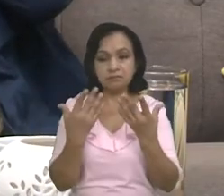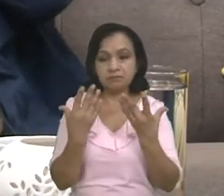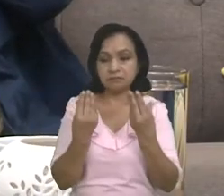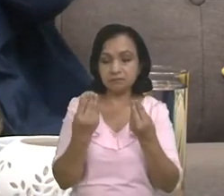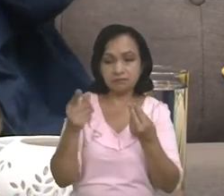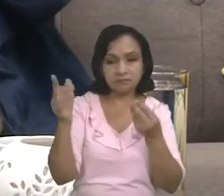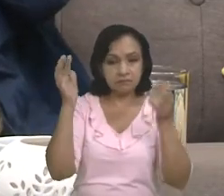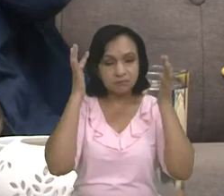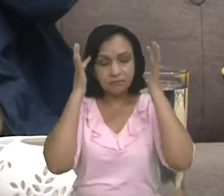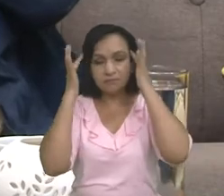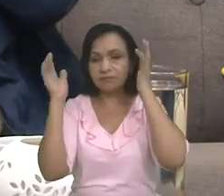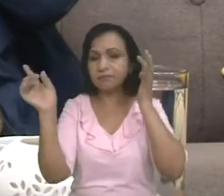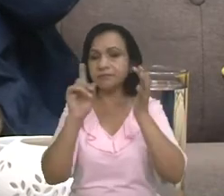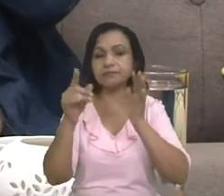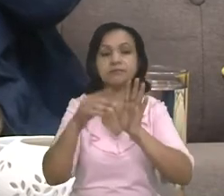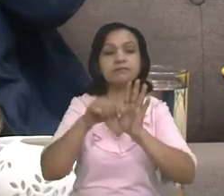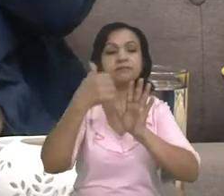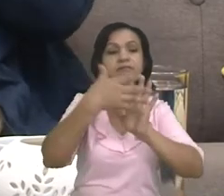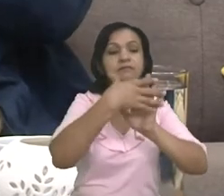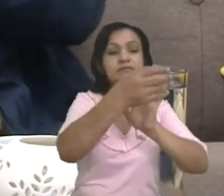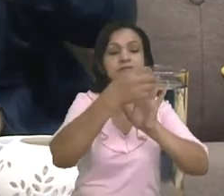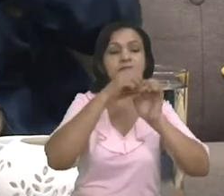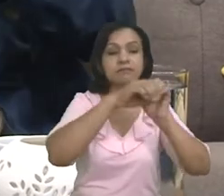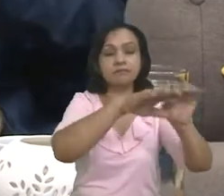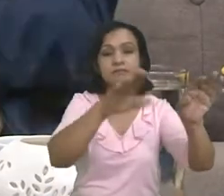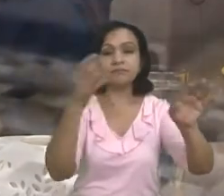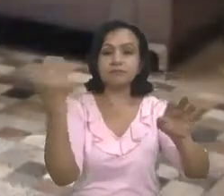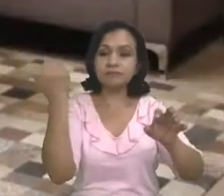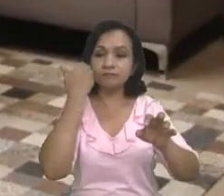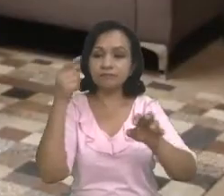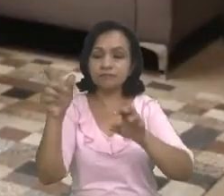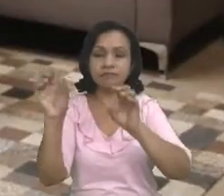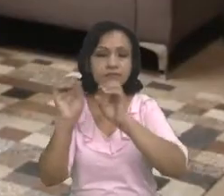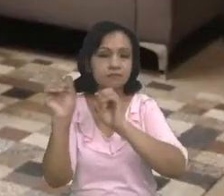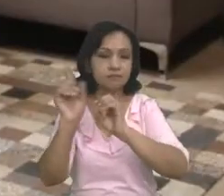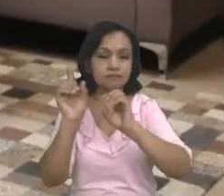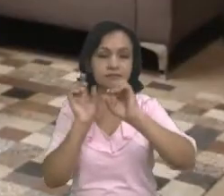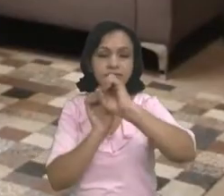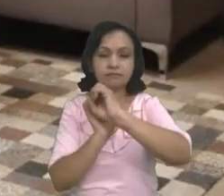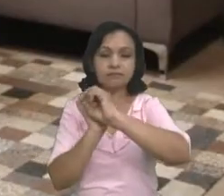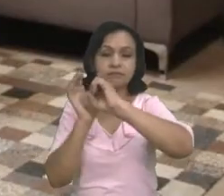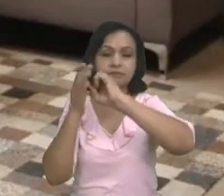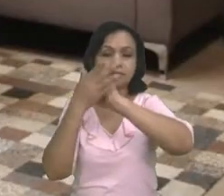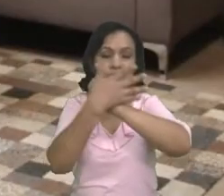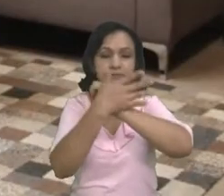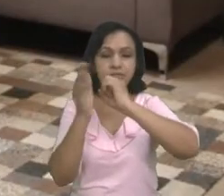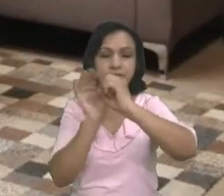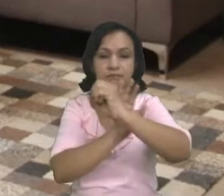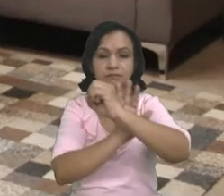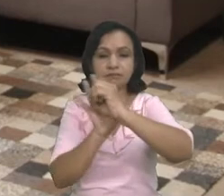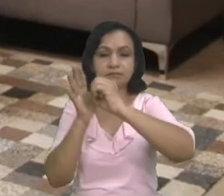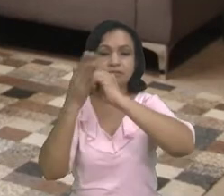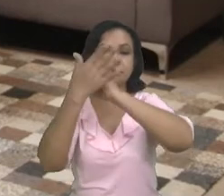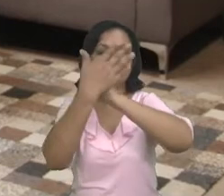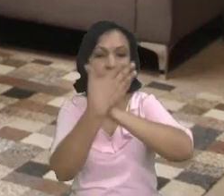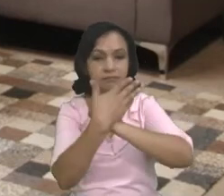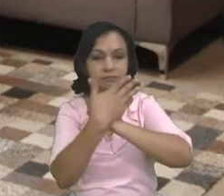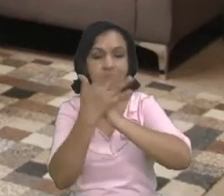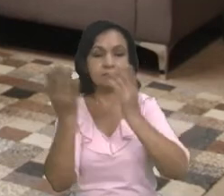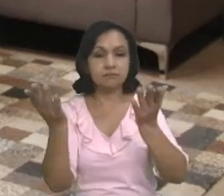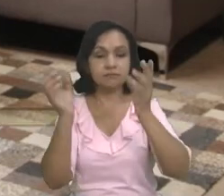que va a transmitir a nadie ninguna enfermedad porque no tiene cura nadie puede ser una gripe y tiene que tomar las